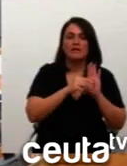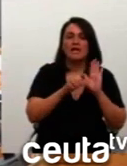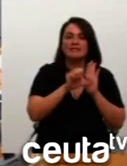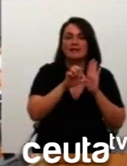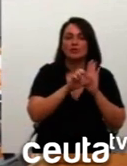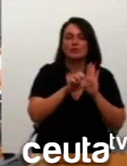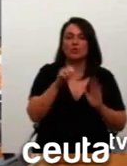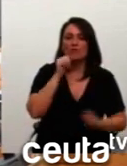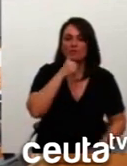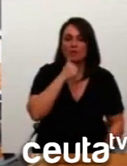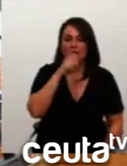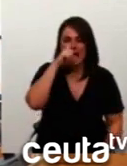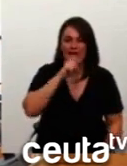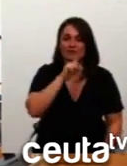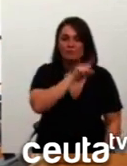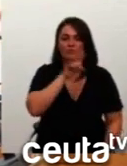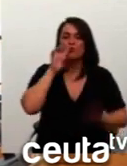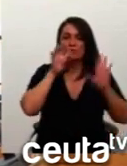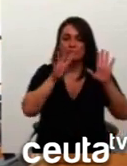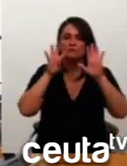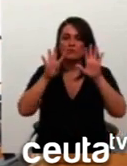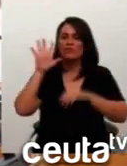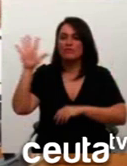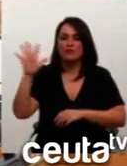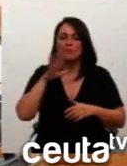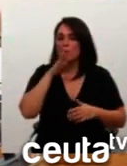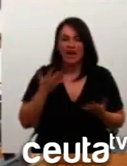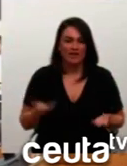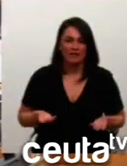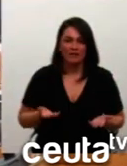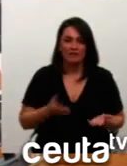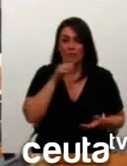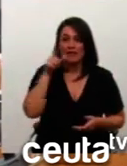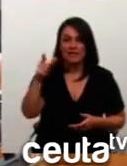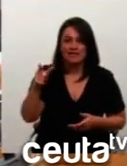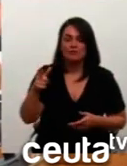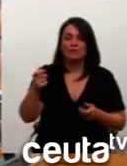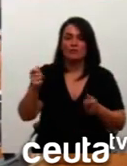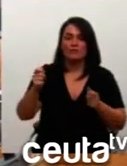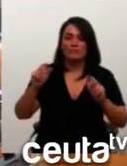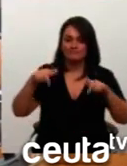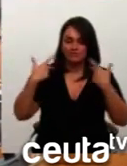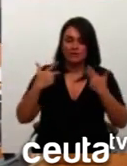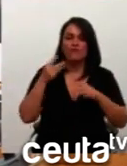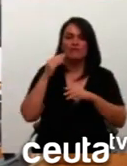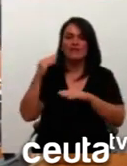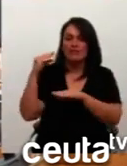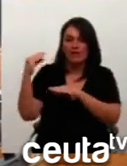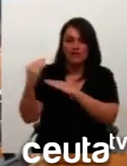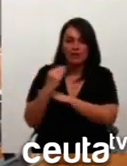¿Por qué? ¿Por qué? Porque eso nos concede tener una financiación específica como ciudad autónoma de